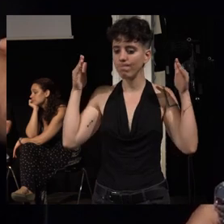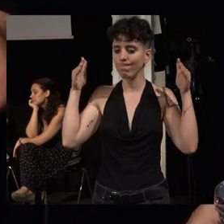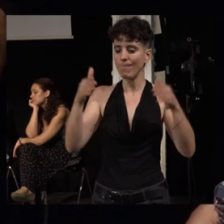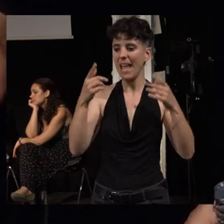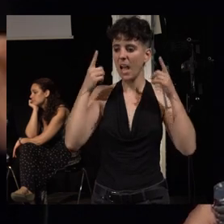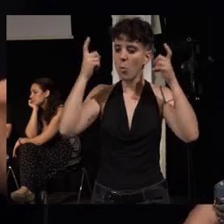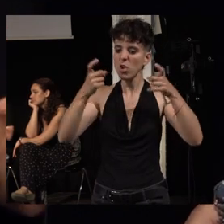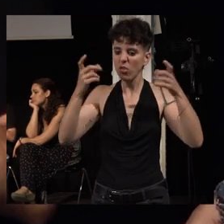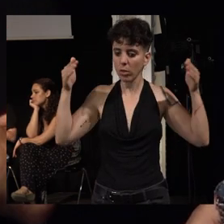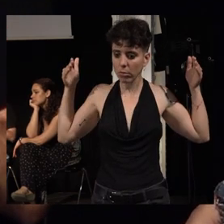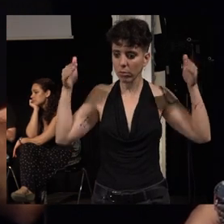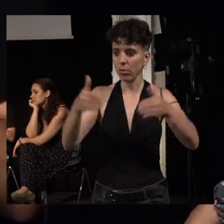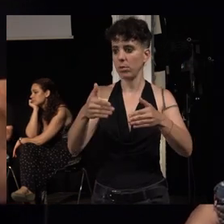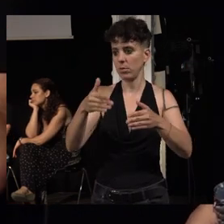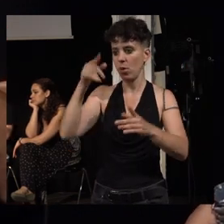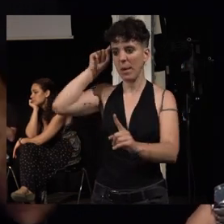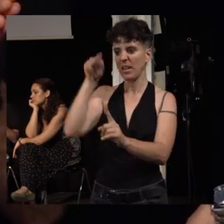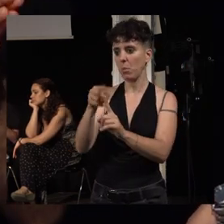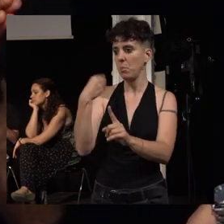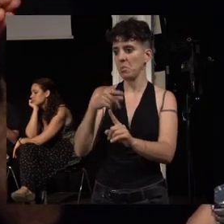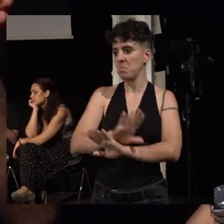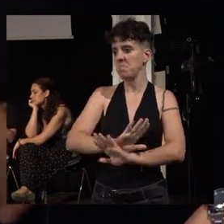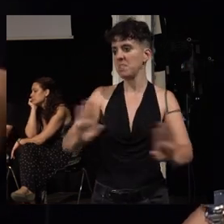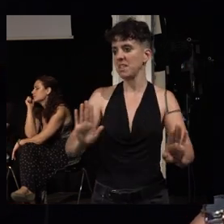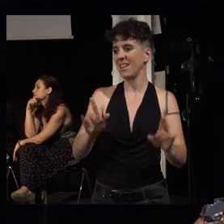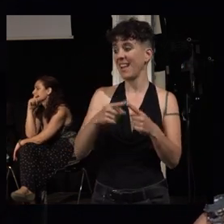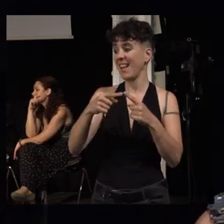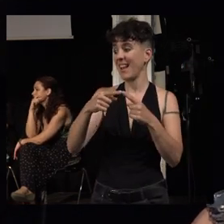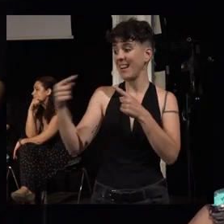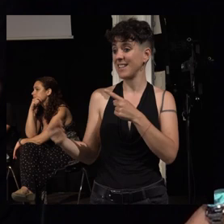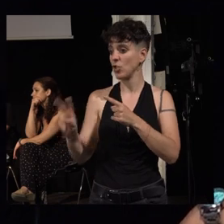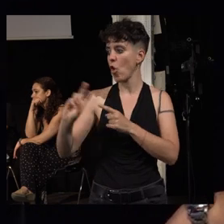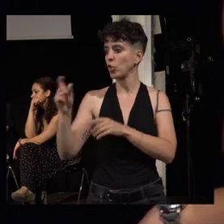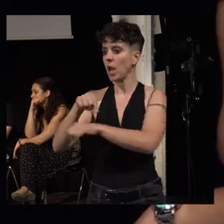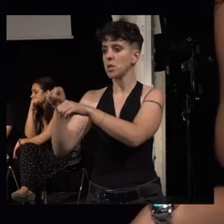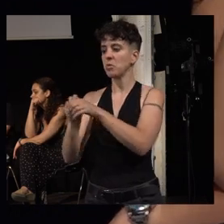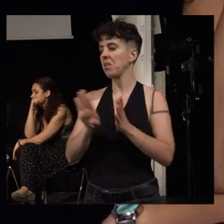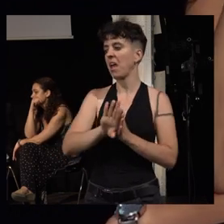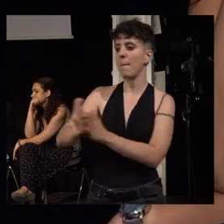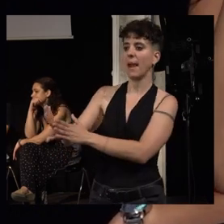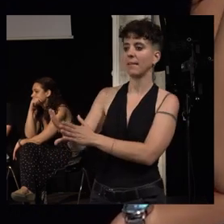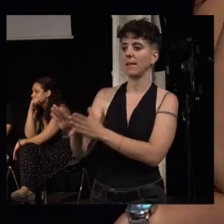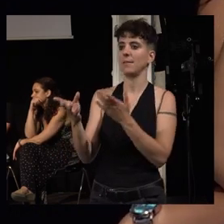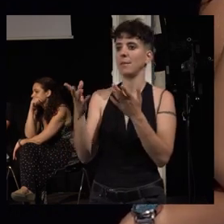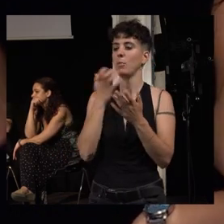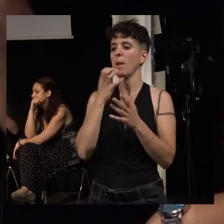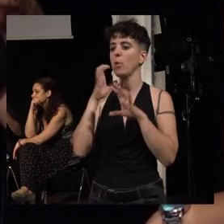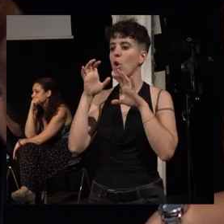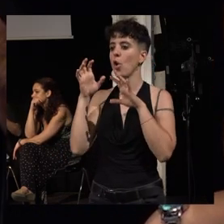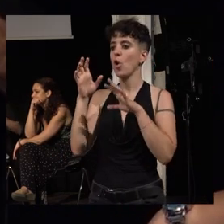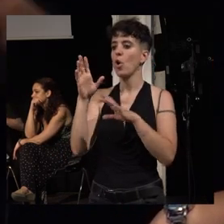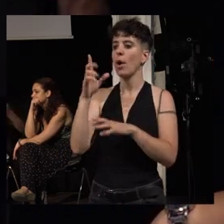todos los esfuerzos en eso, ¿no? Y realmente dejando otras luchas aparte, como decía Platero, el tema del bullying, un mogollón de